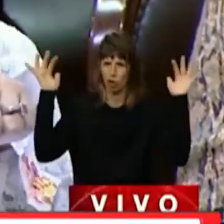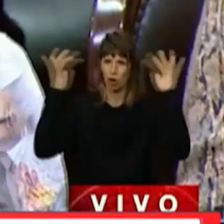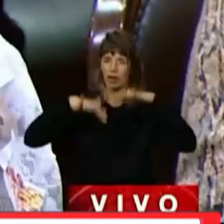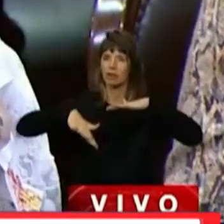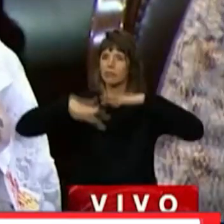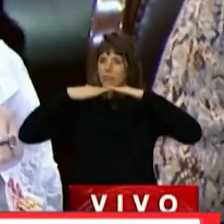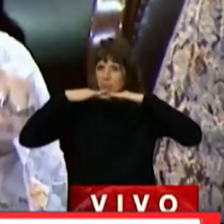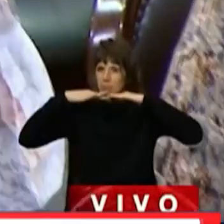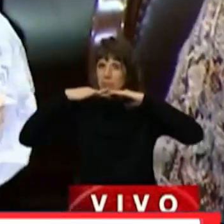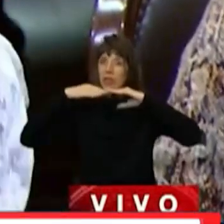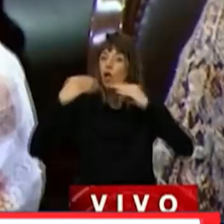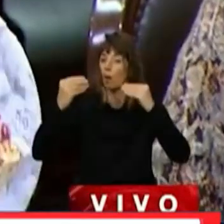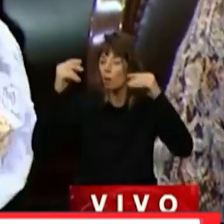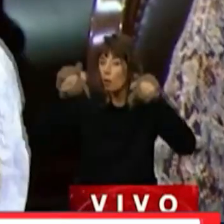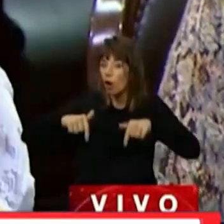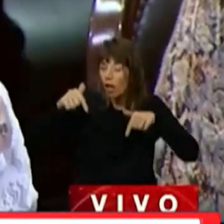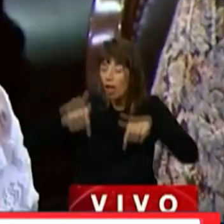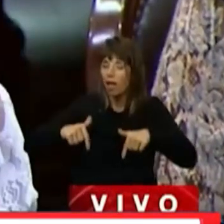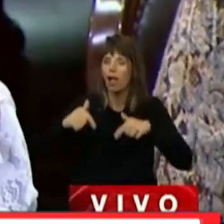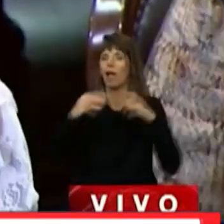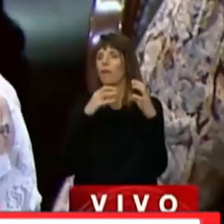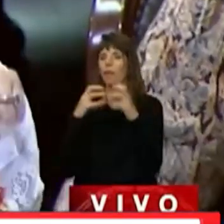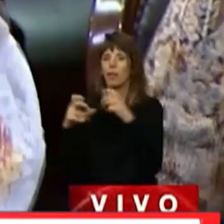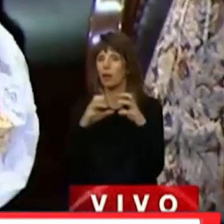en este recinto,